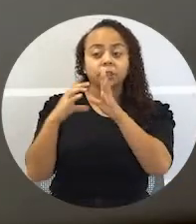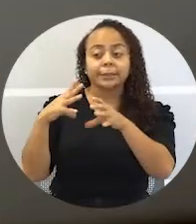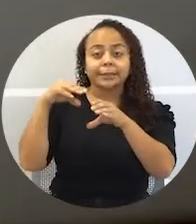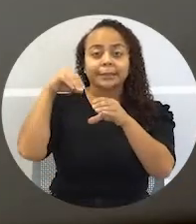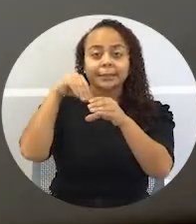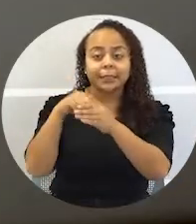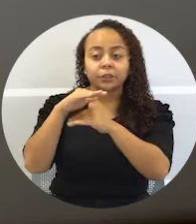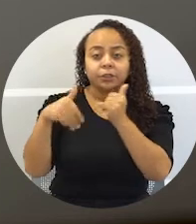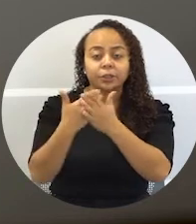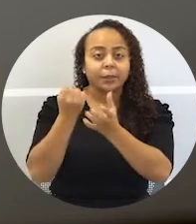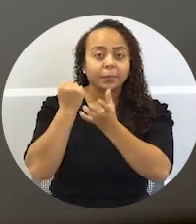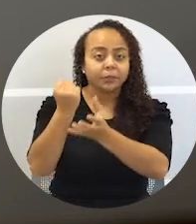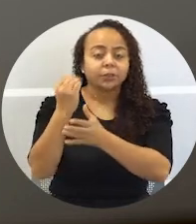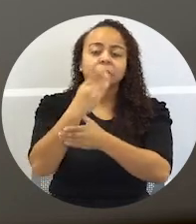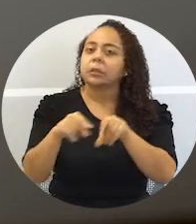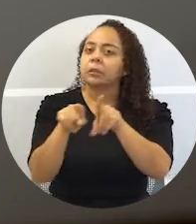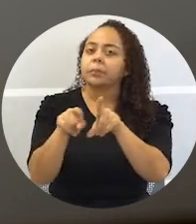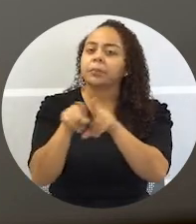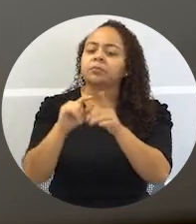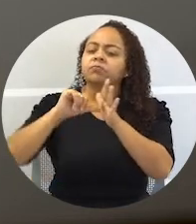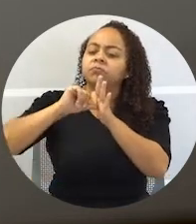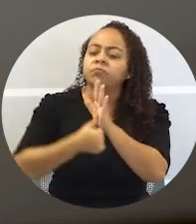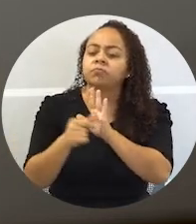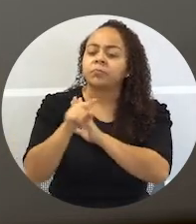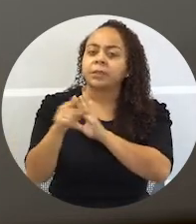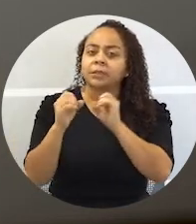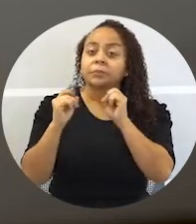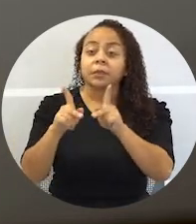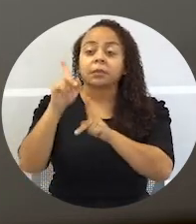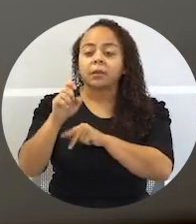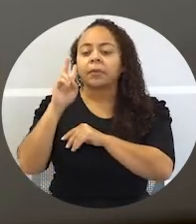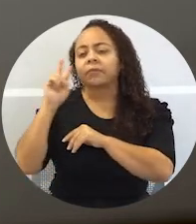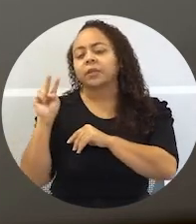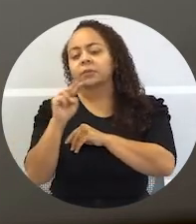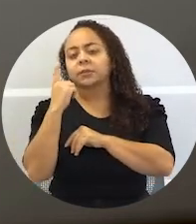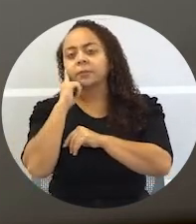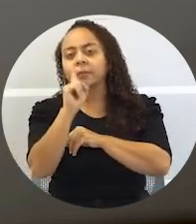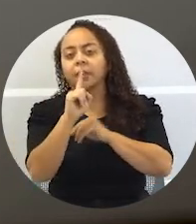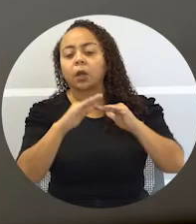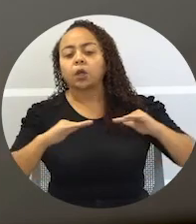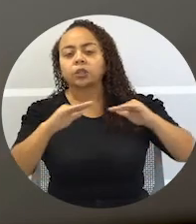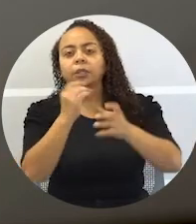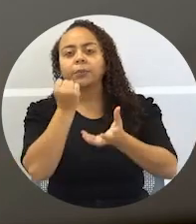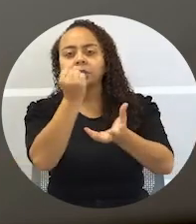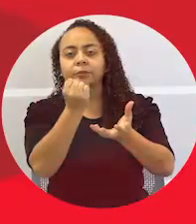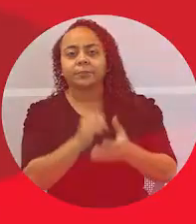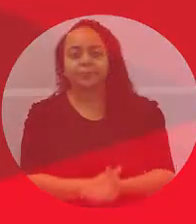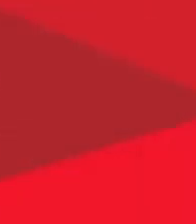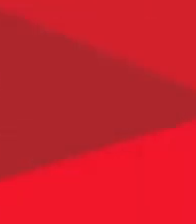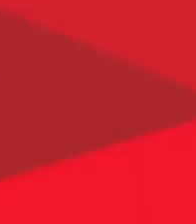partero total de inversión y sobre todo ser enfático en que estas oportunidades deben visualizarse para un horizonte de inversión de más largo que